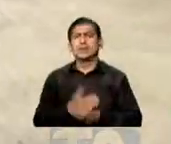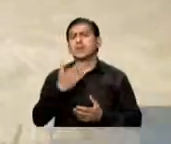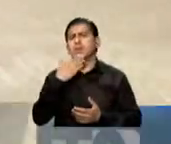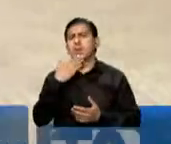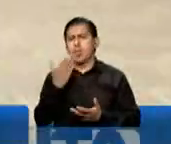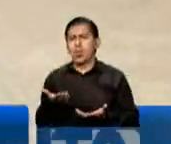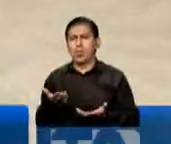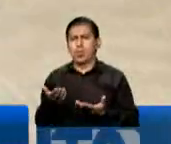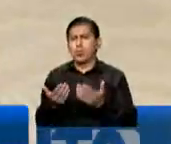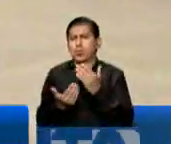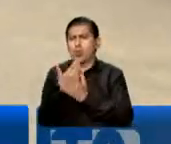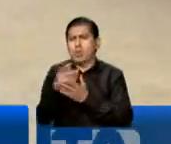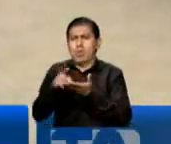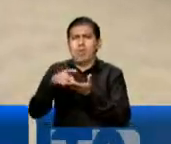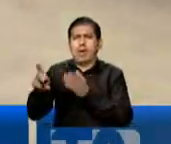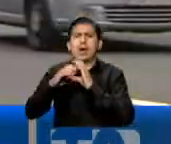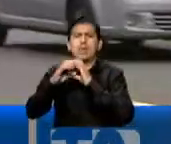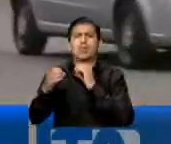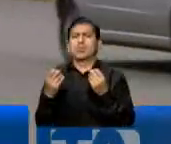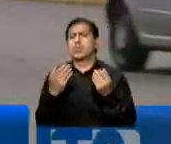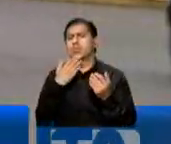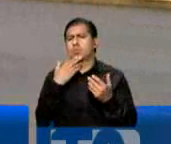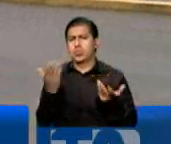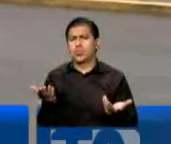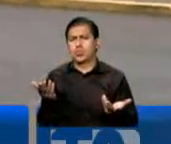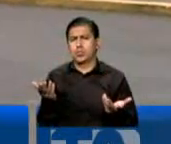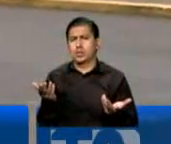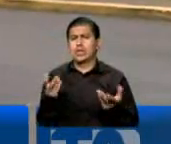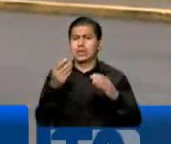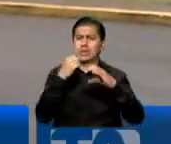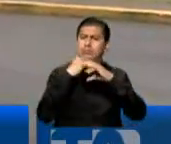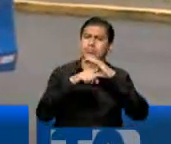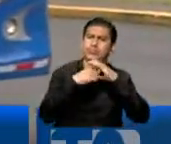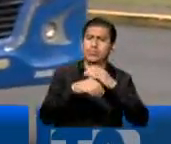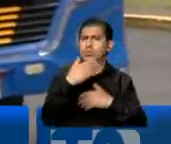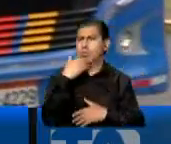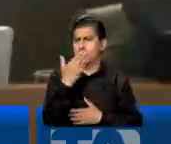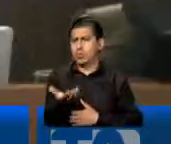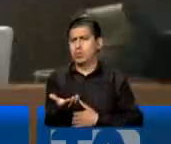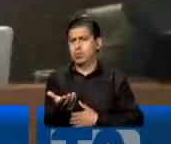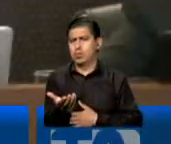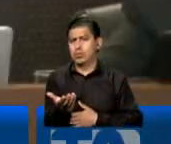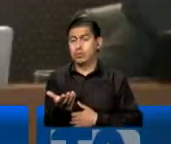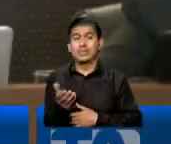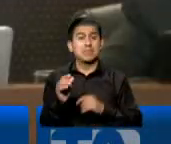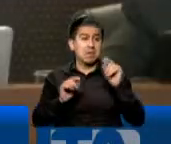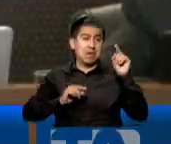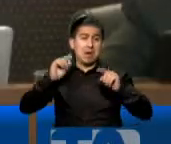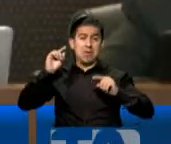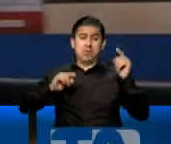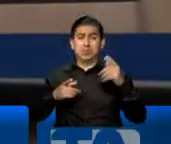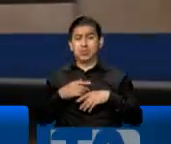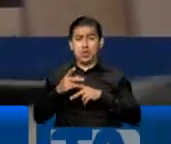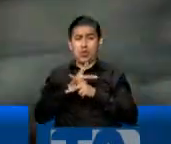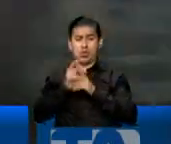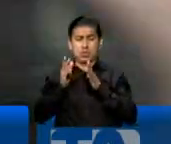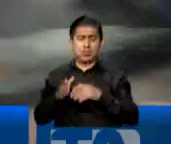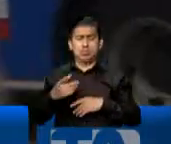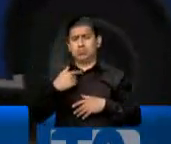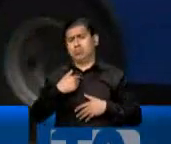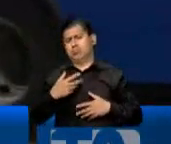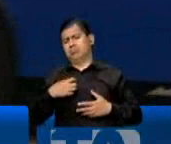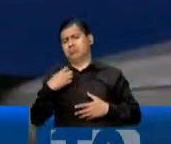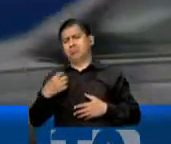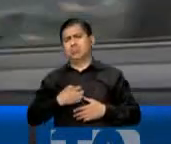para determinar la nueva tarifa del transporte convencional y la del sistema integrado. Sin embargo, entre los cuestionamientos de los concejales está que